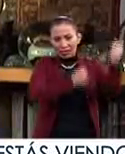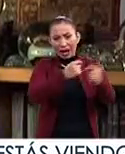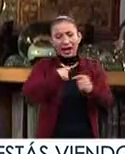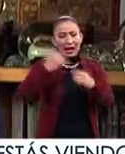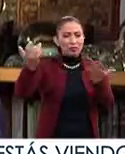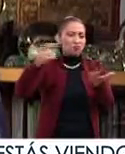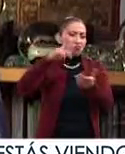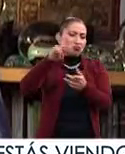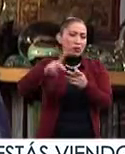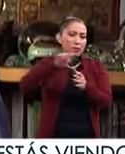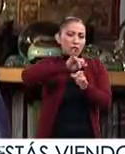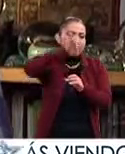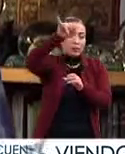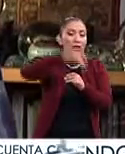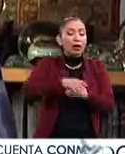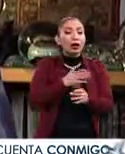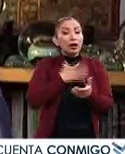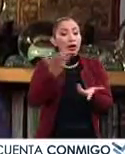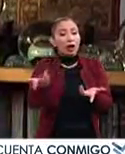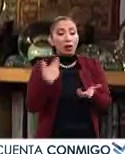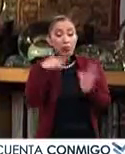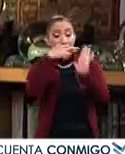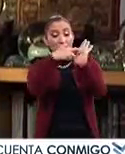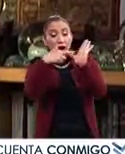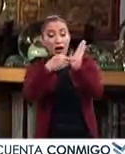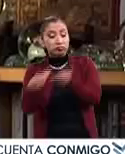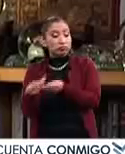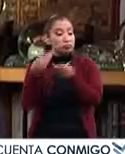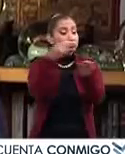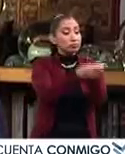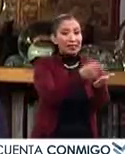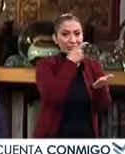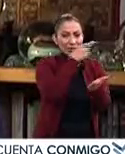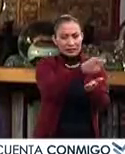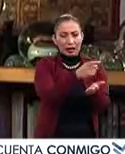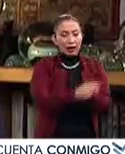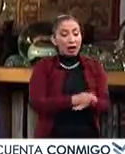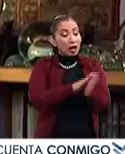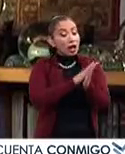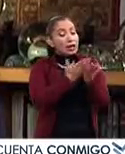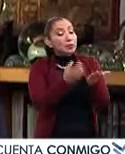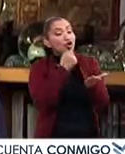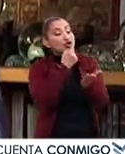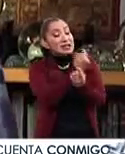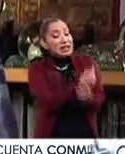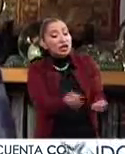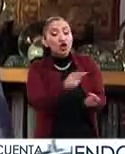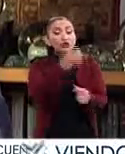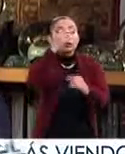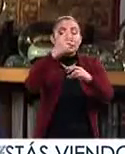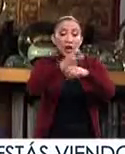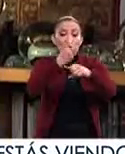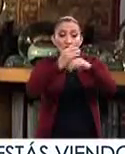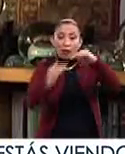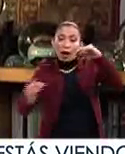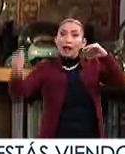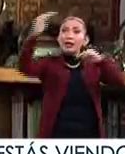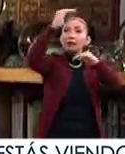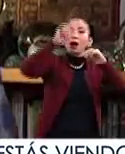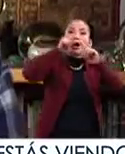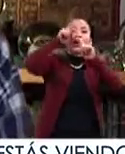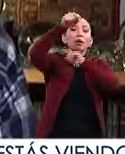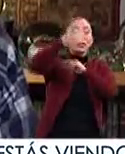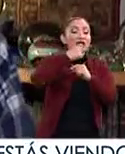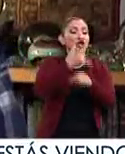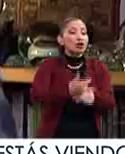provincia importante y les mandaron una normativa que dice que los libros para niños van al 2.º piso porque